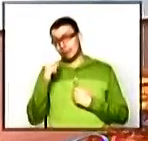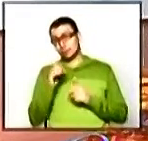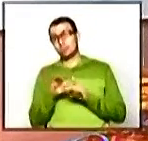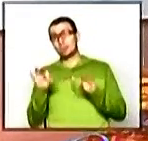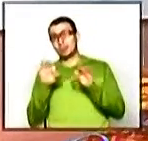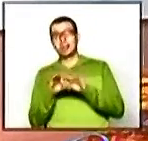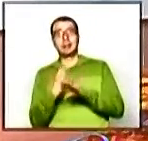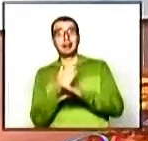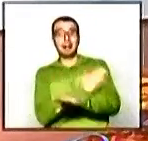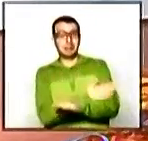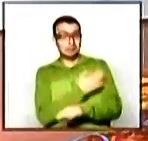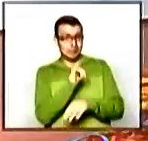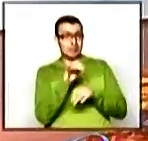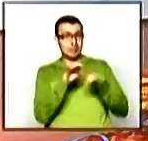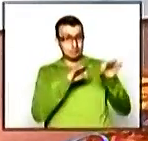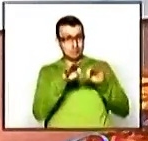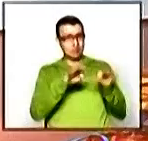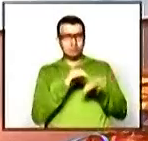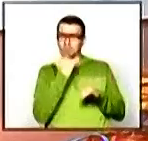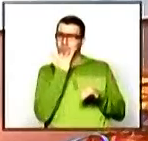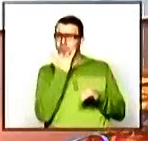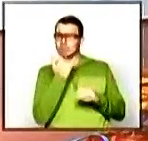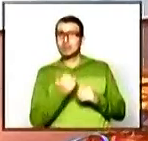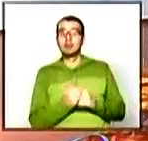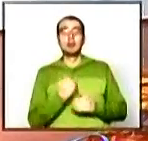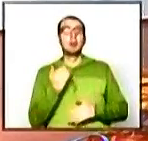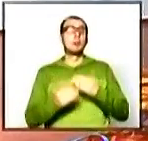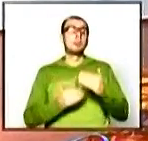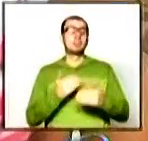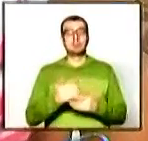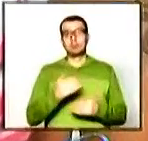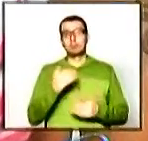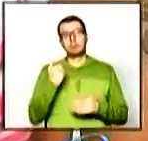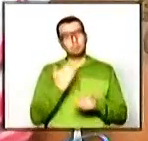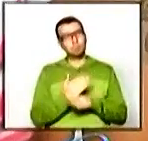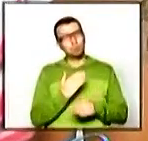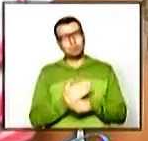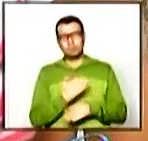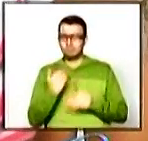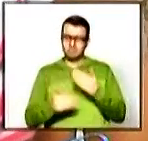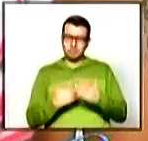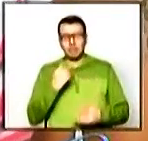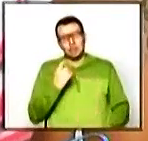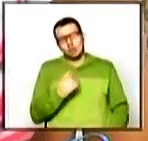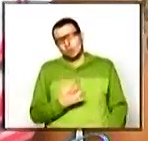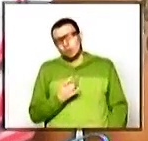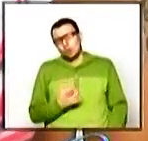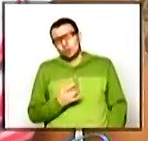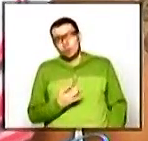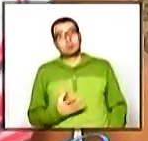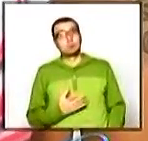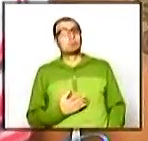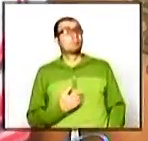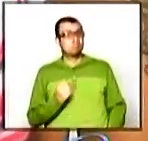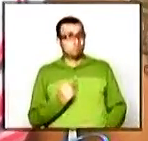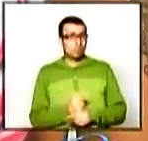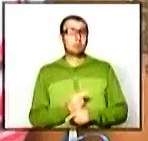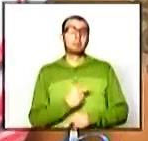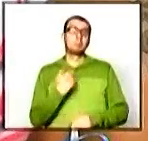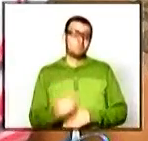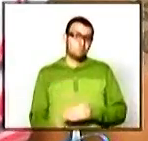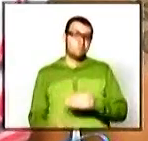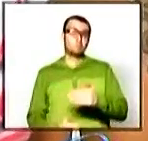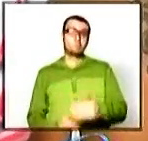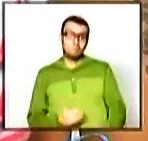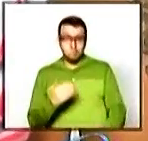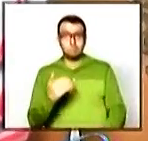primera sesión del programa, y es el proceso de la somatización, el dolor Normalmente también es el resultado de una somatización